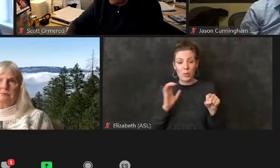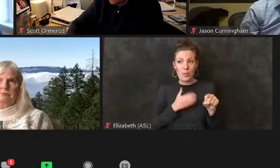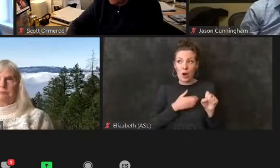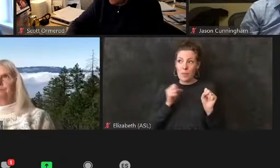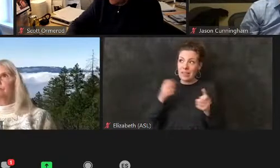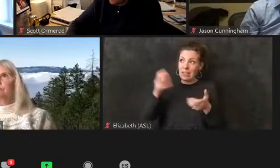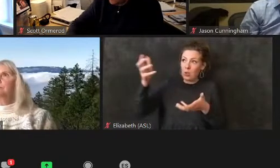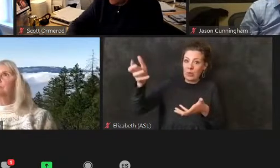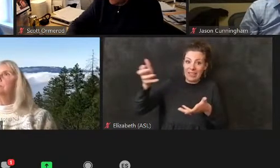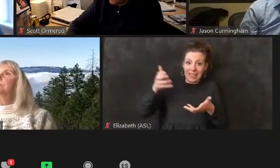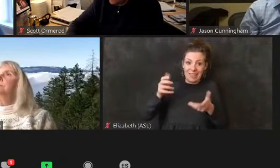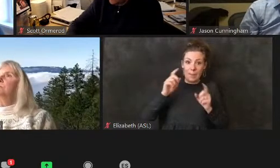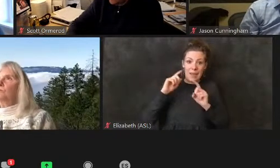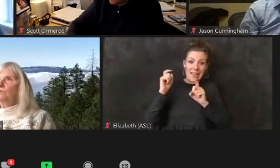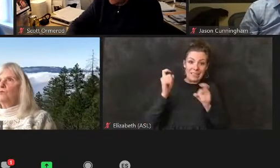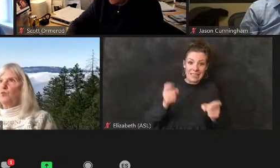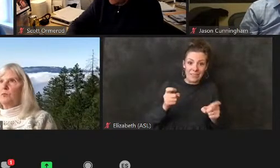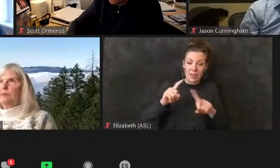eficiente posible.